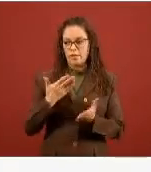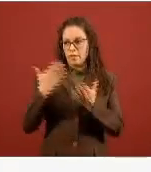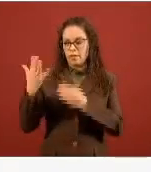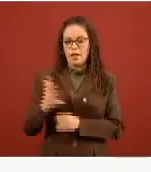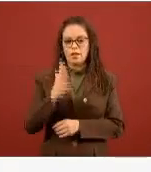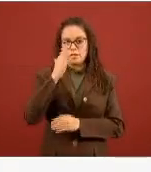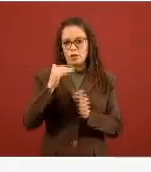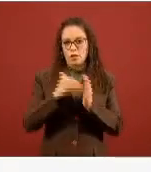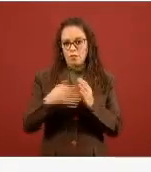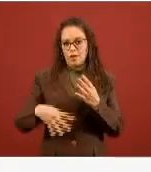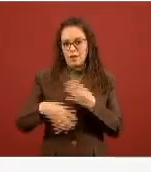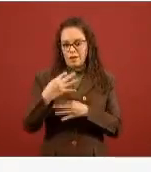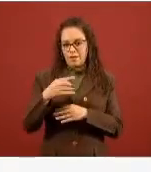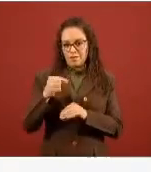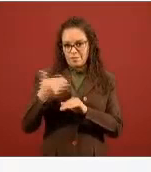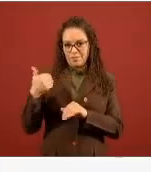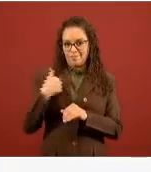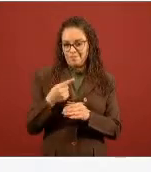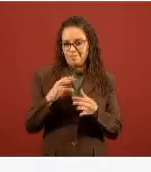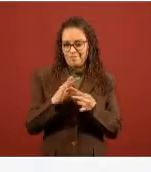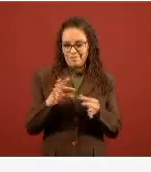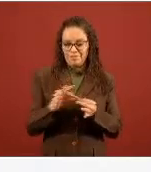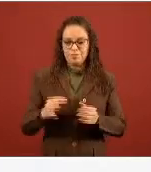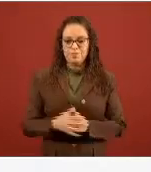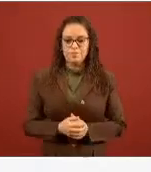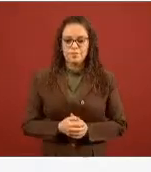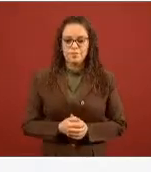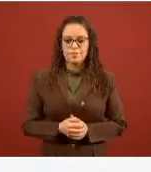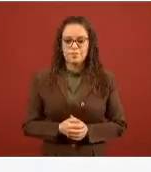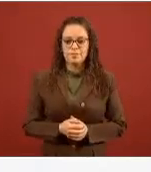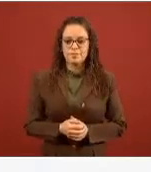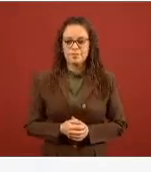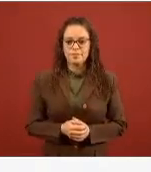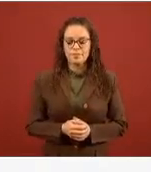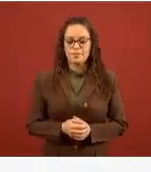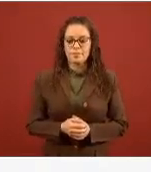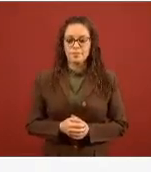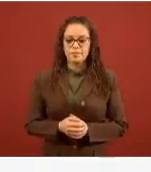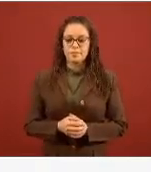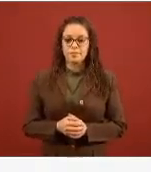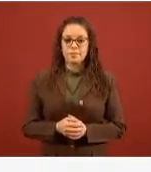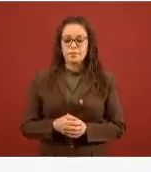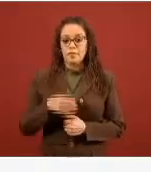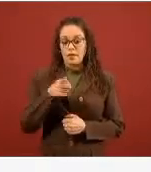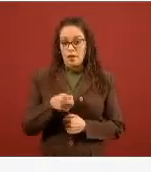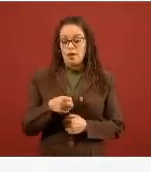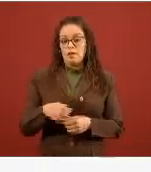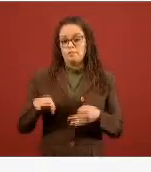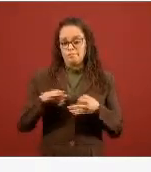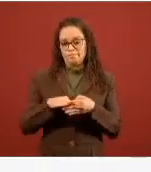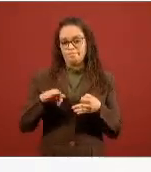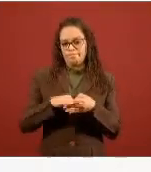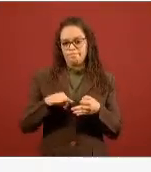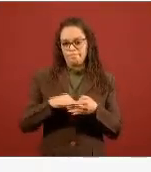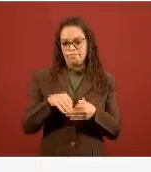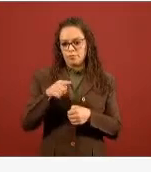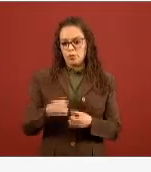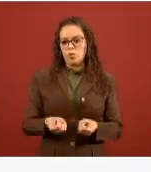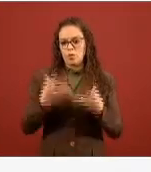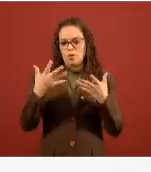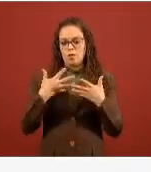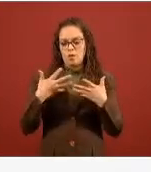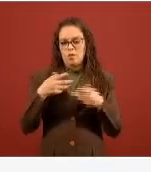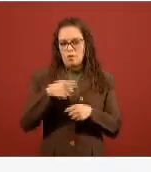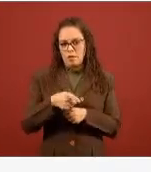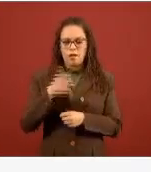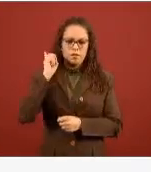que mencionábamos, y en la parte inferior siempre vemos los casos incidentes para estar dando un poco también seguimiento a la tendencia